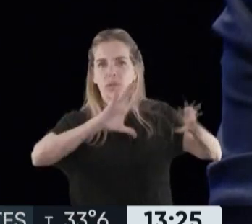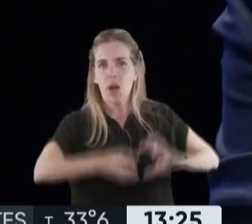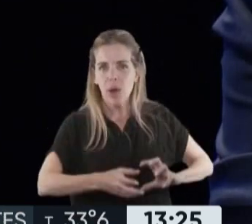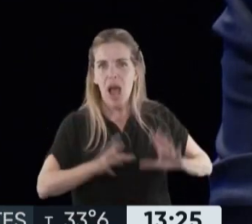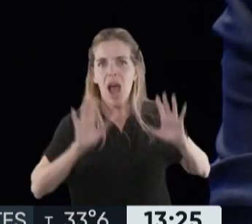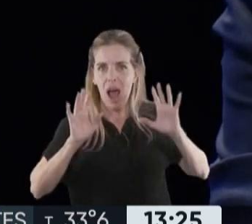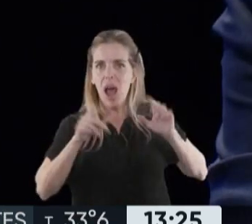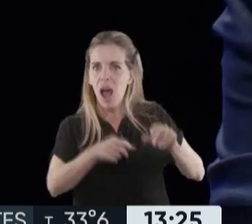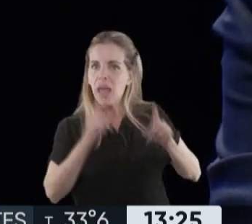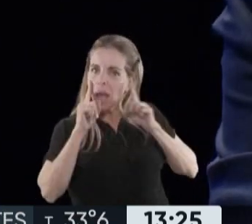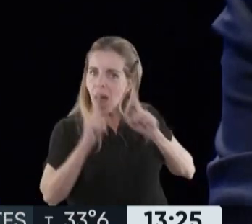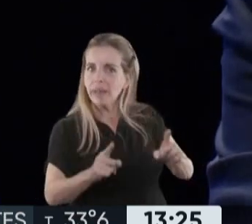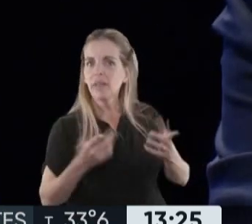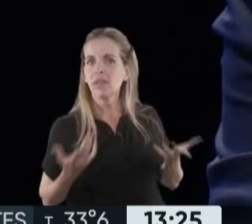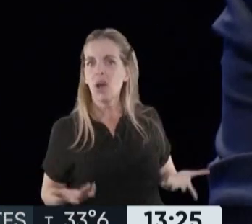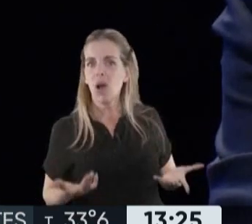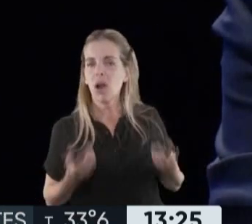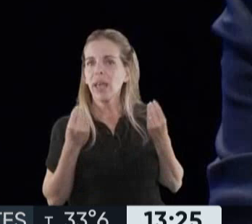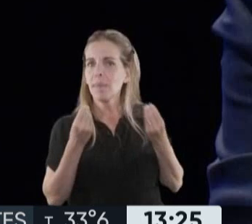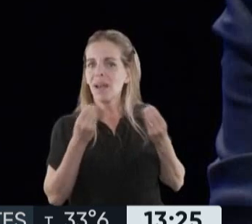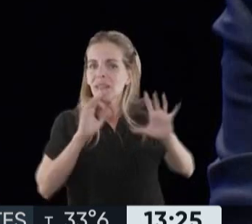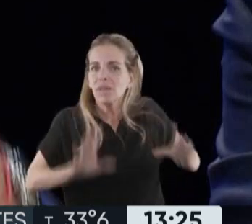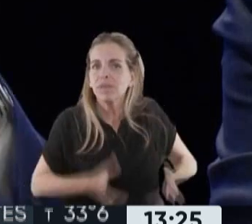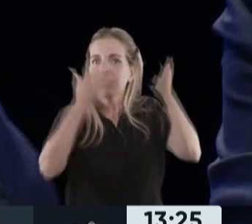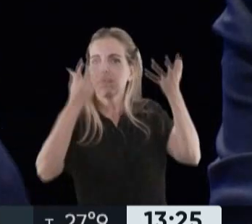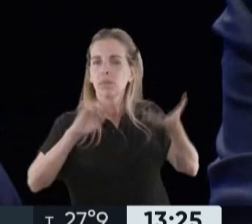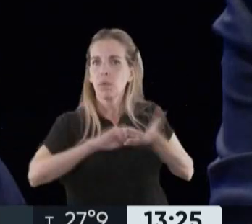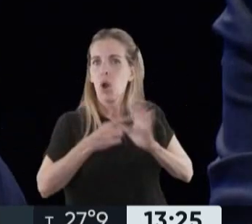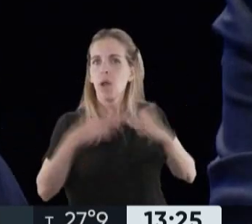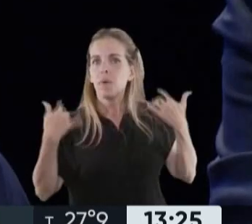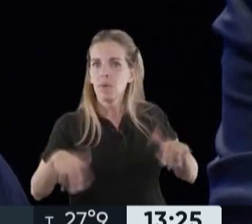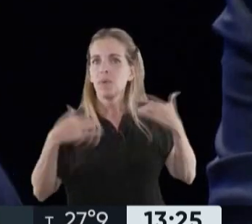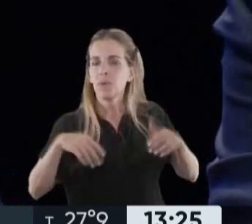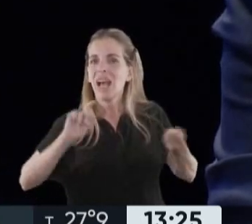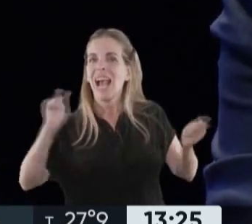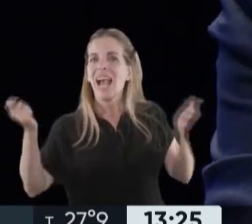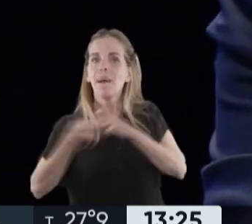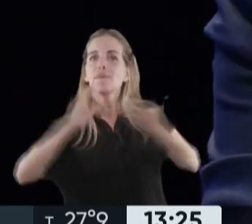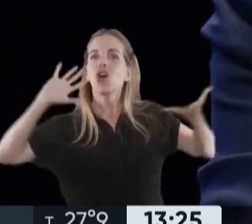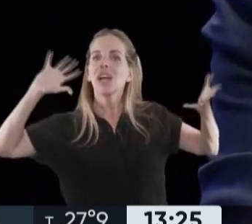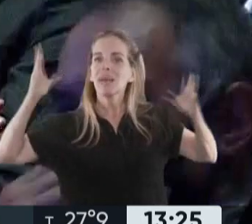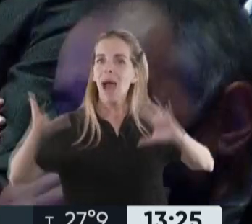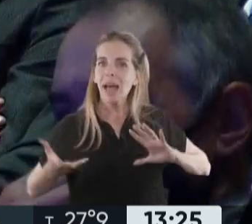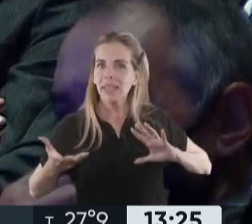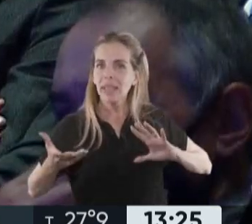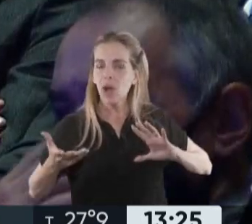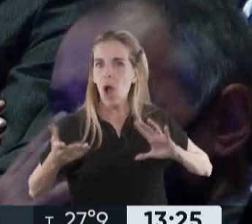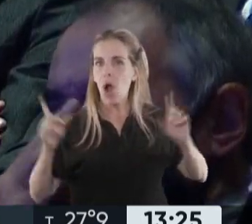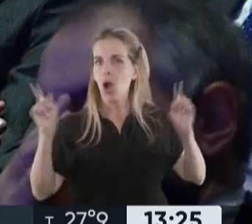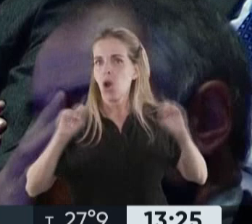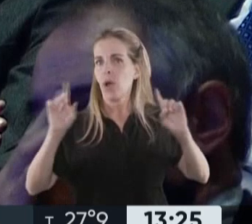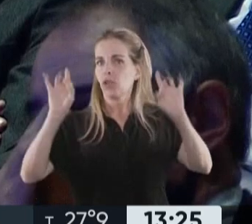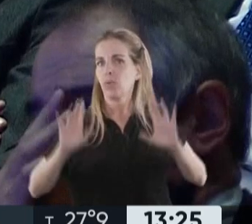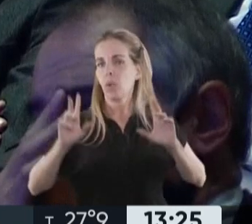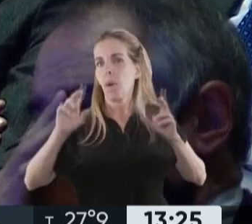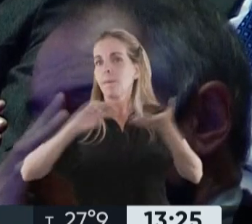Hay que prestar atención a este problema, porque el problema del cambio climático no es un problema del futuro,